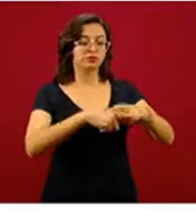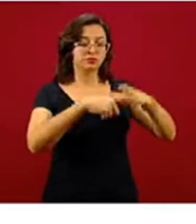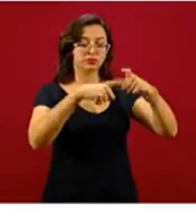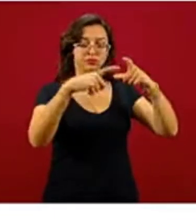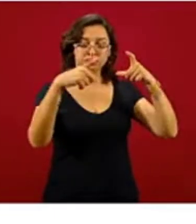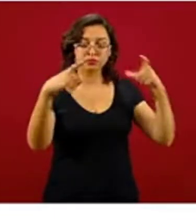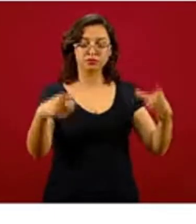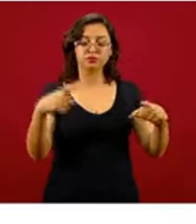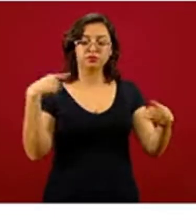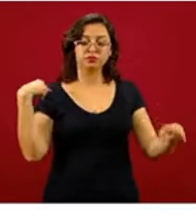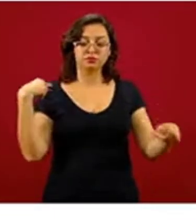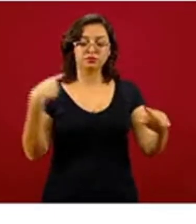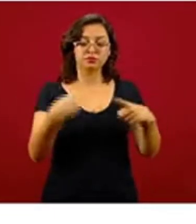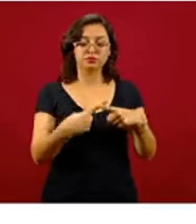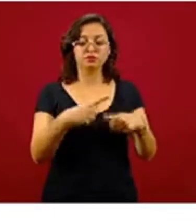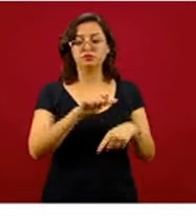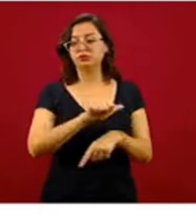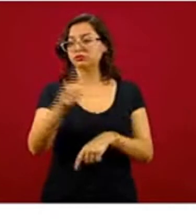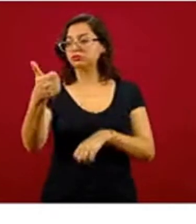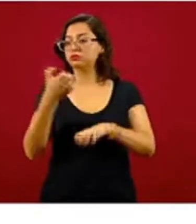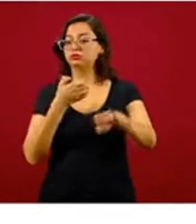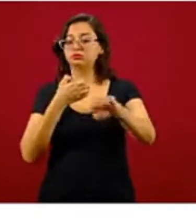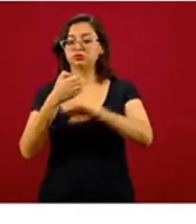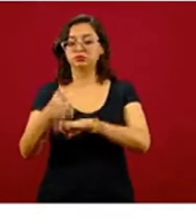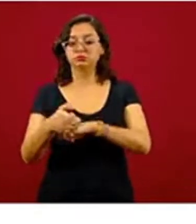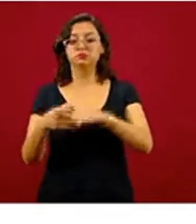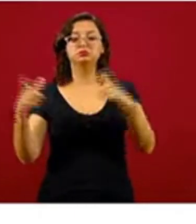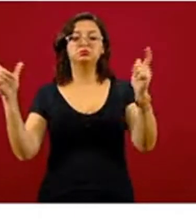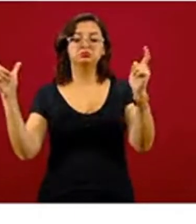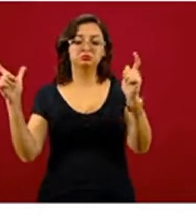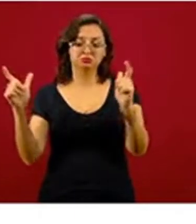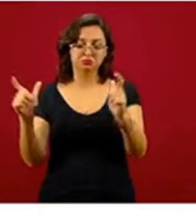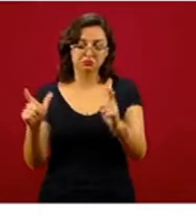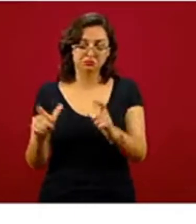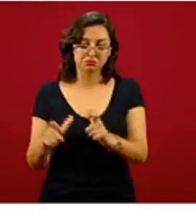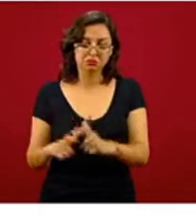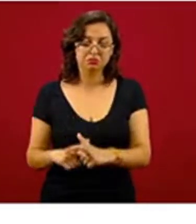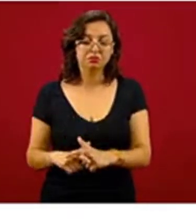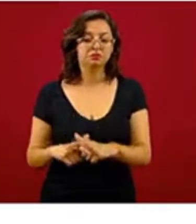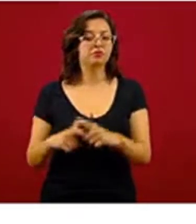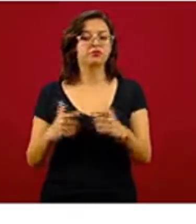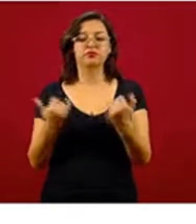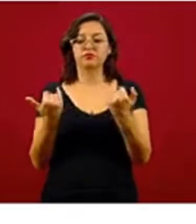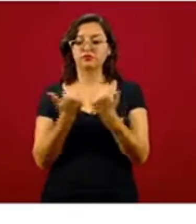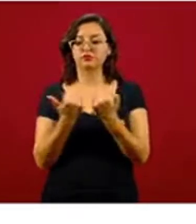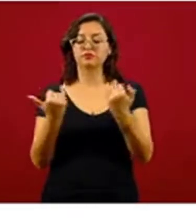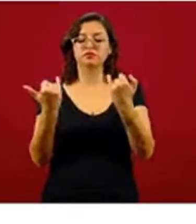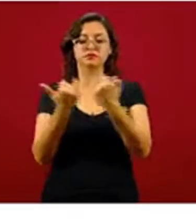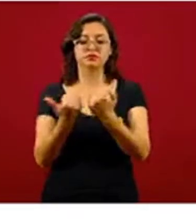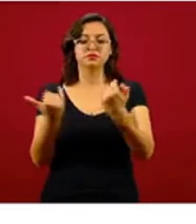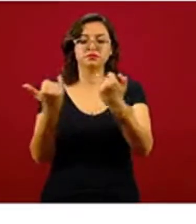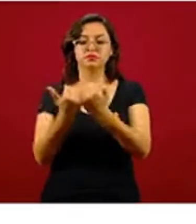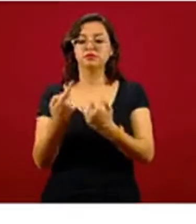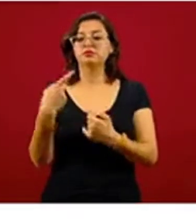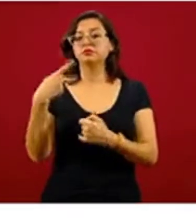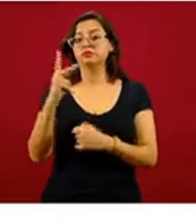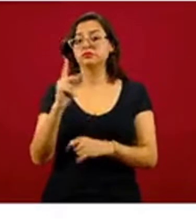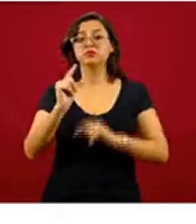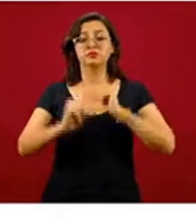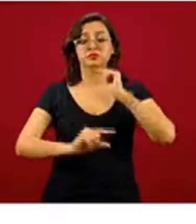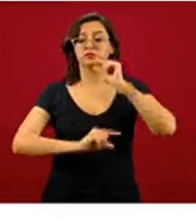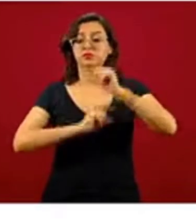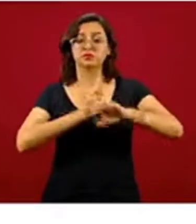los últimos días, como los estados que ya han tenido un decremento importante, pero dado que más estados, y lo veremos sobre